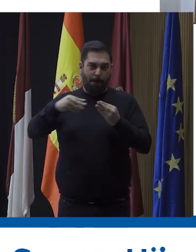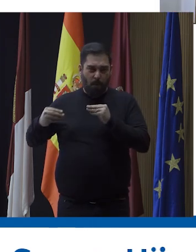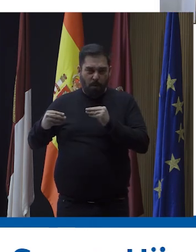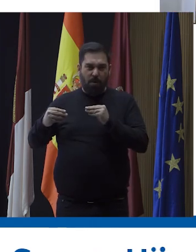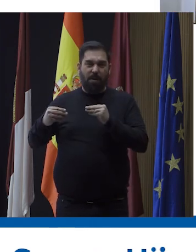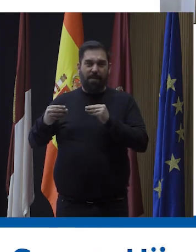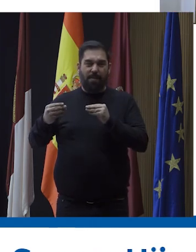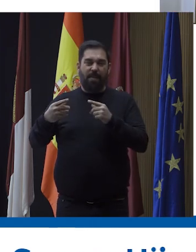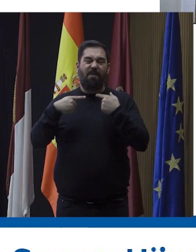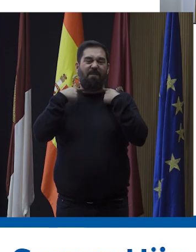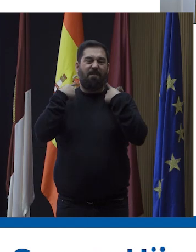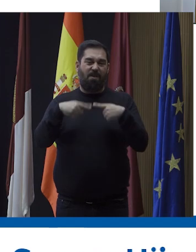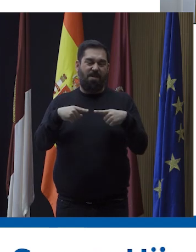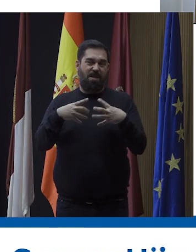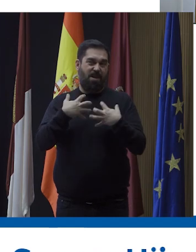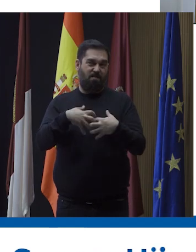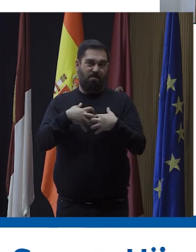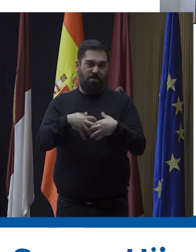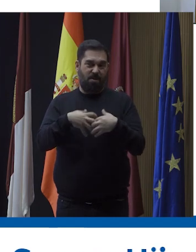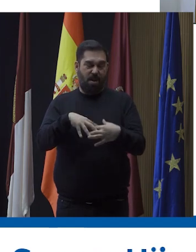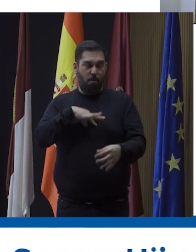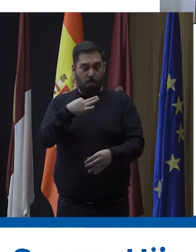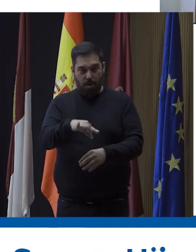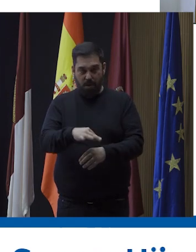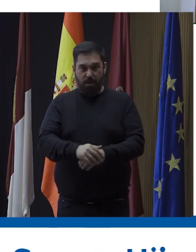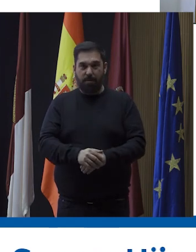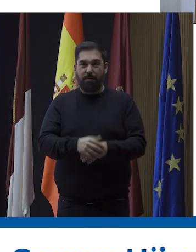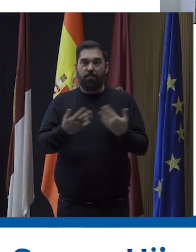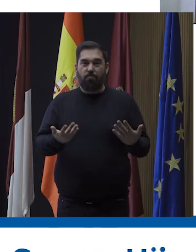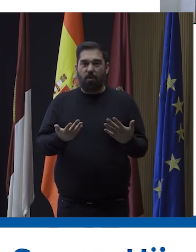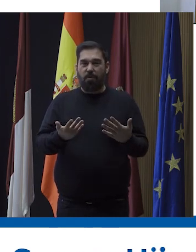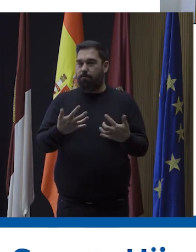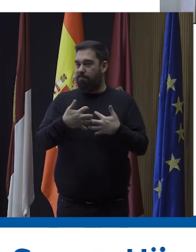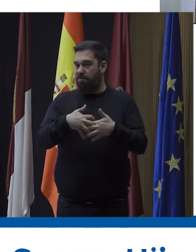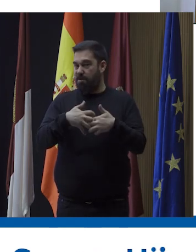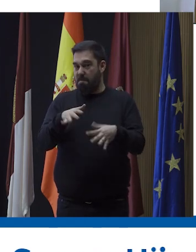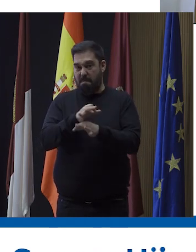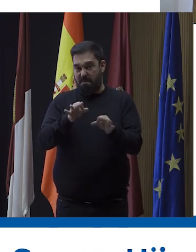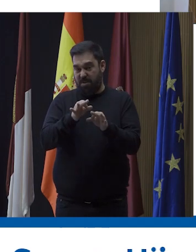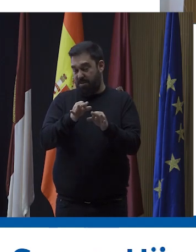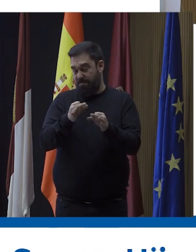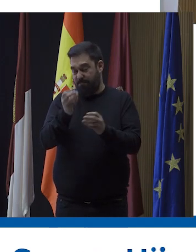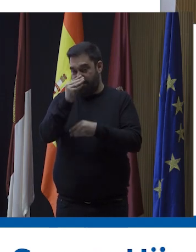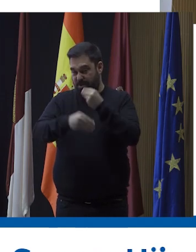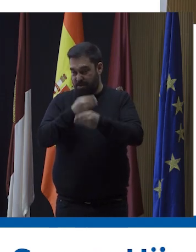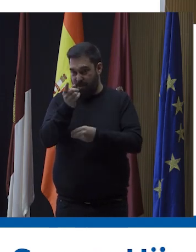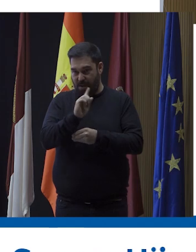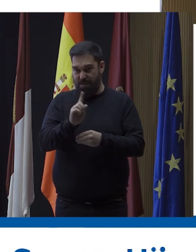perdiendo funcionalidad, y entonces pues no hace su función.